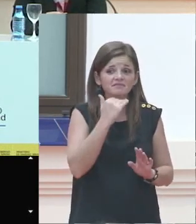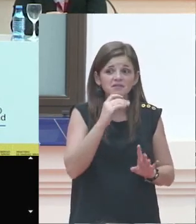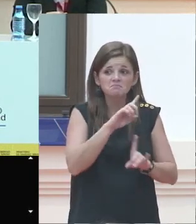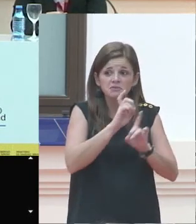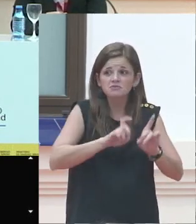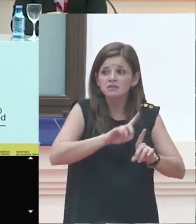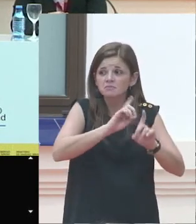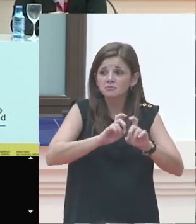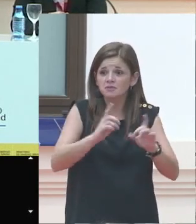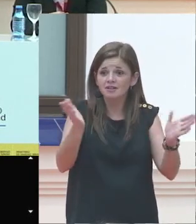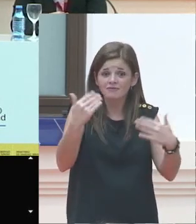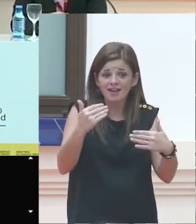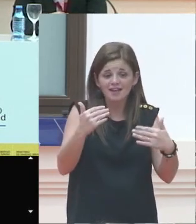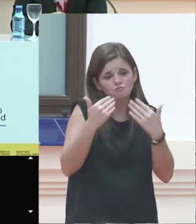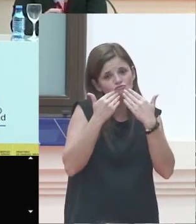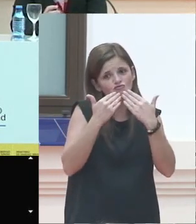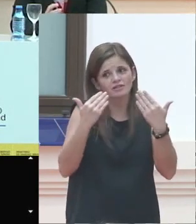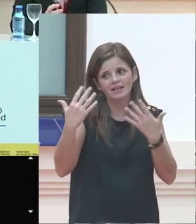Muchas gracias.